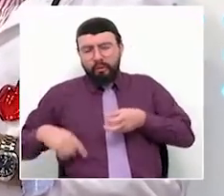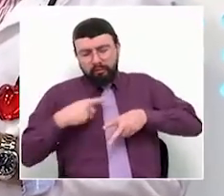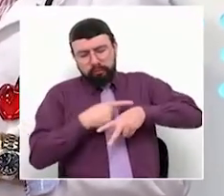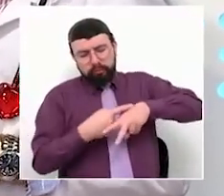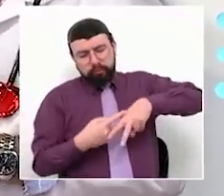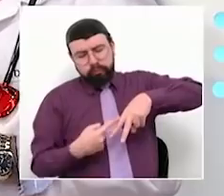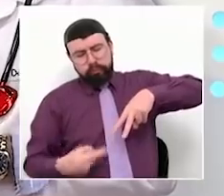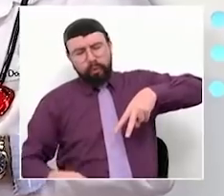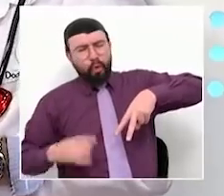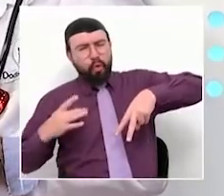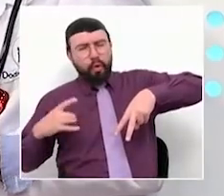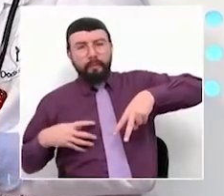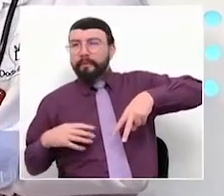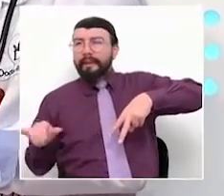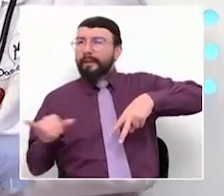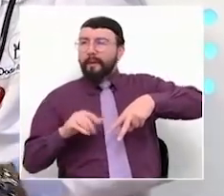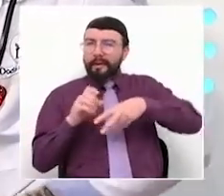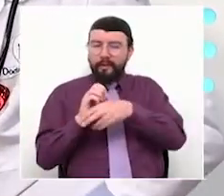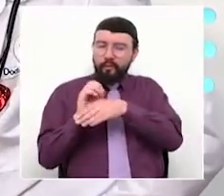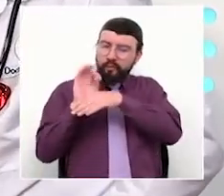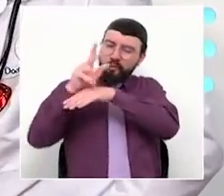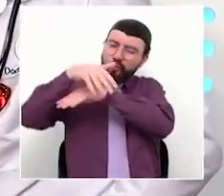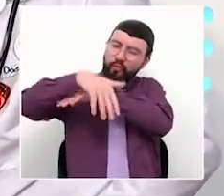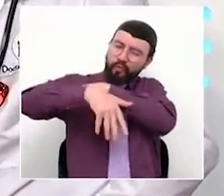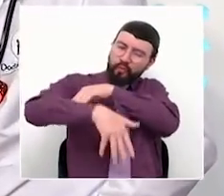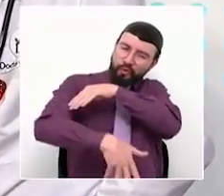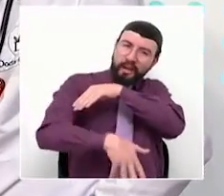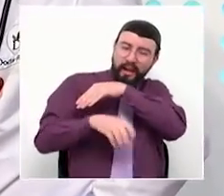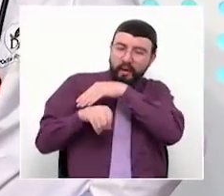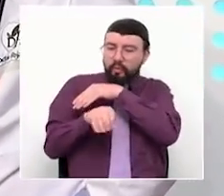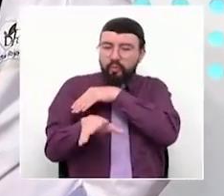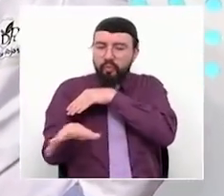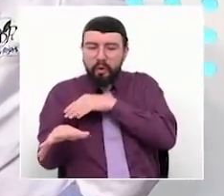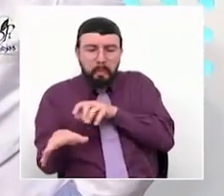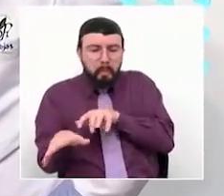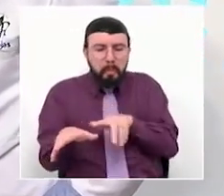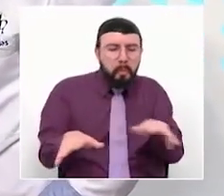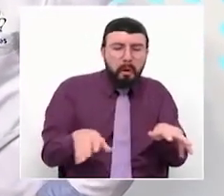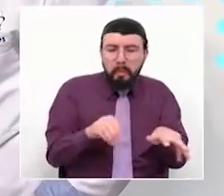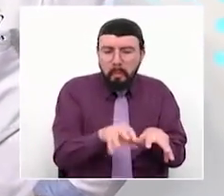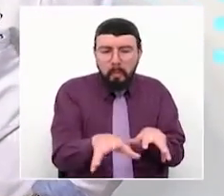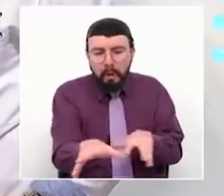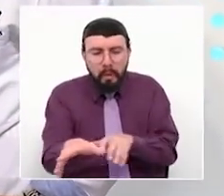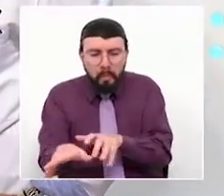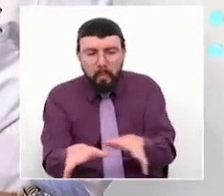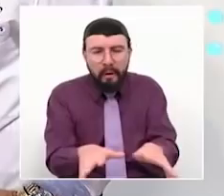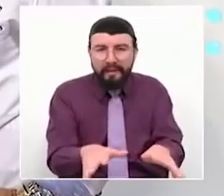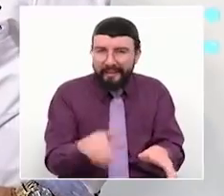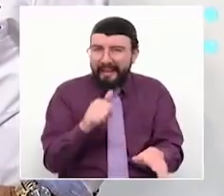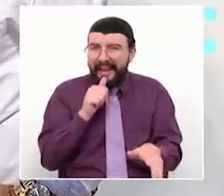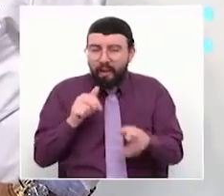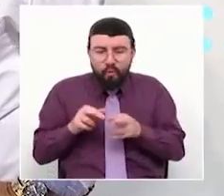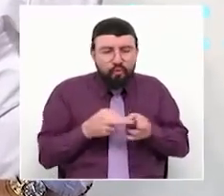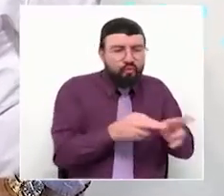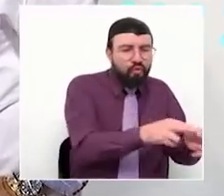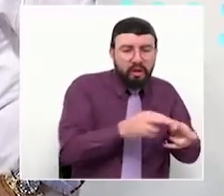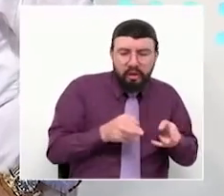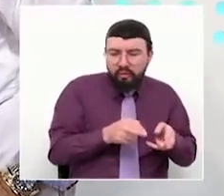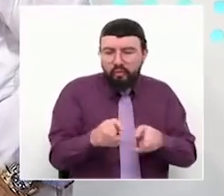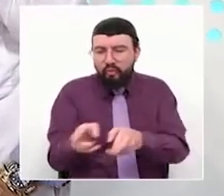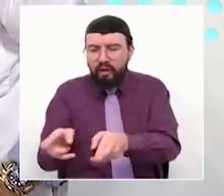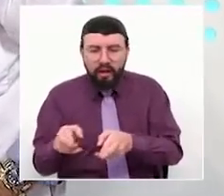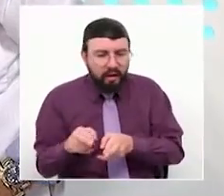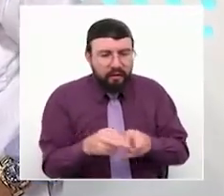como una quebradita por acá, otra quebradita por acá y otra quebradita. Forman un riachuelo. Ese riachuelo cae a otro más